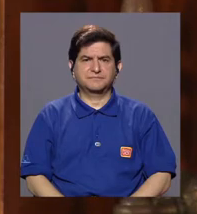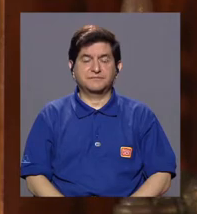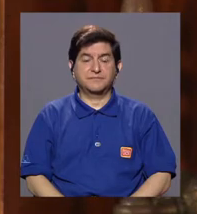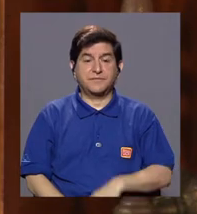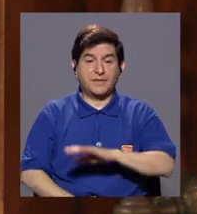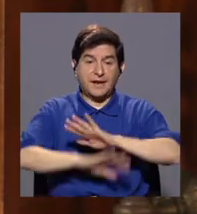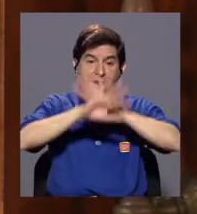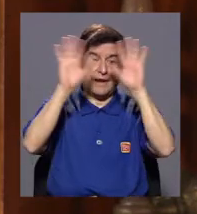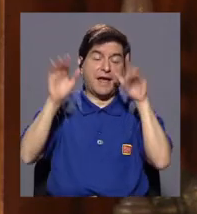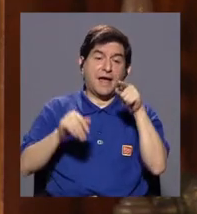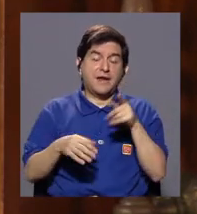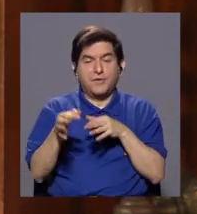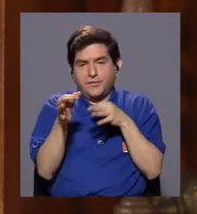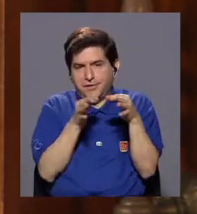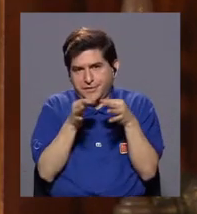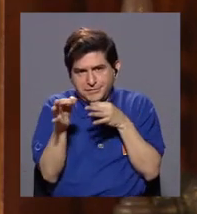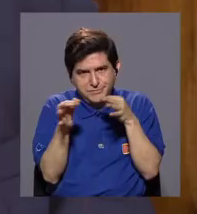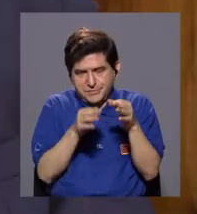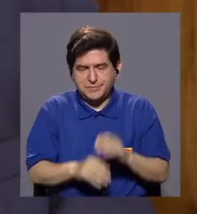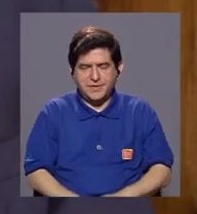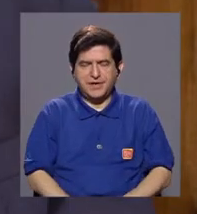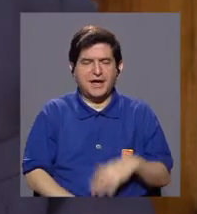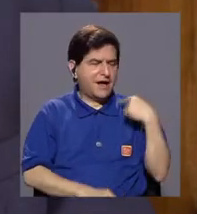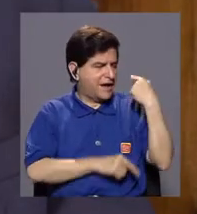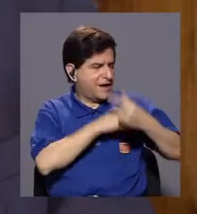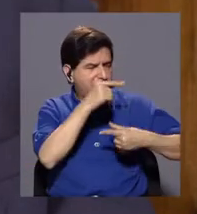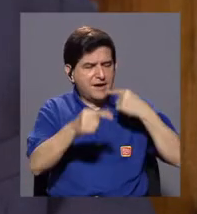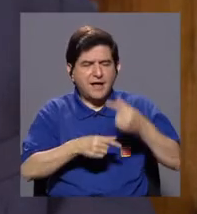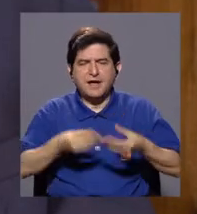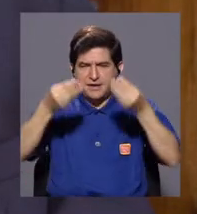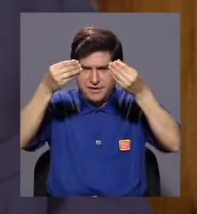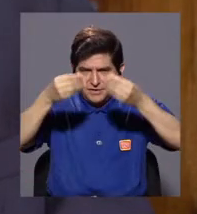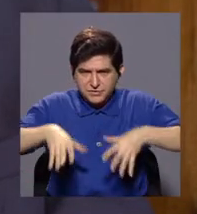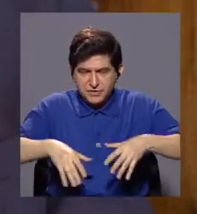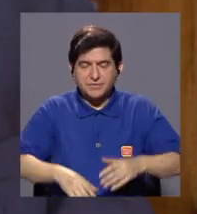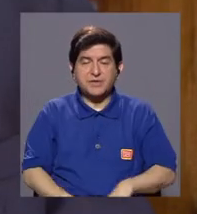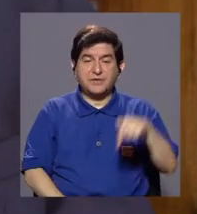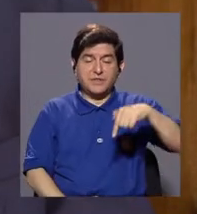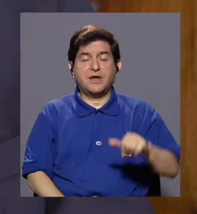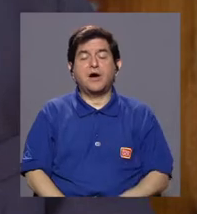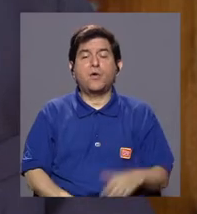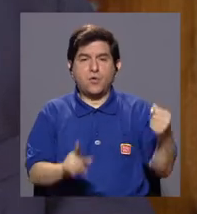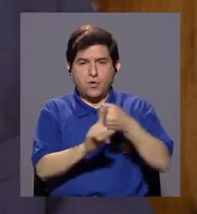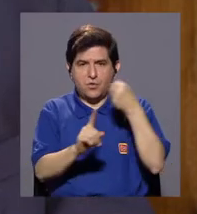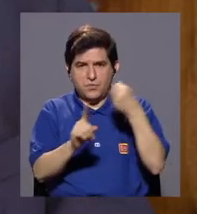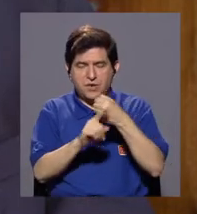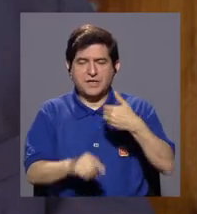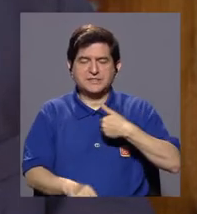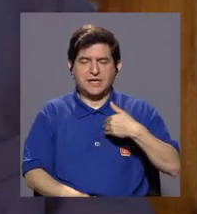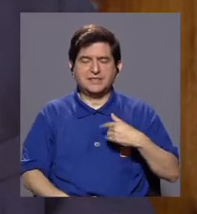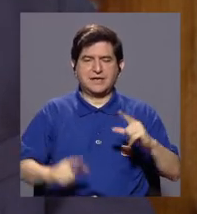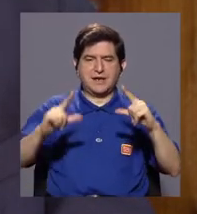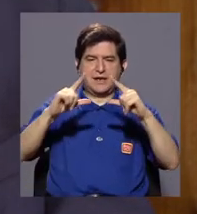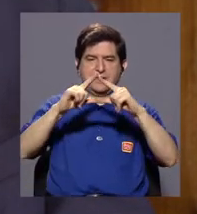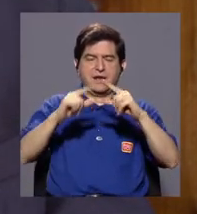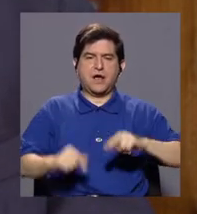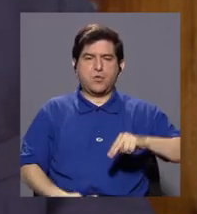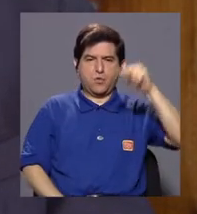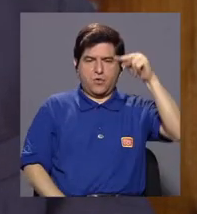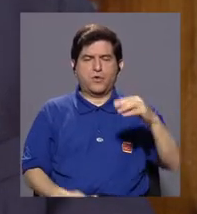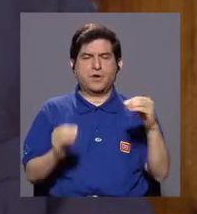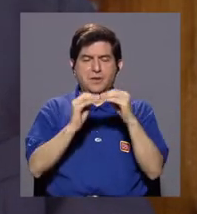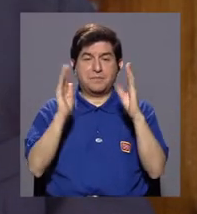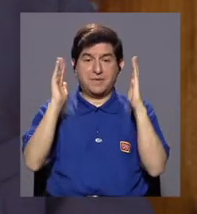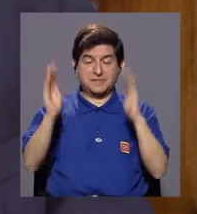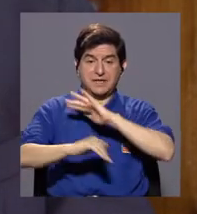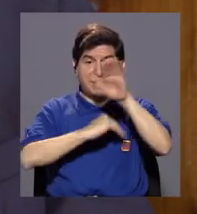Y claro, eso es lo que explica esa generación perdida, la violencia que hoy tenemos en el Triángulo Norte,